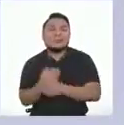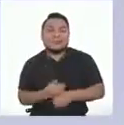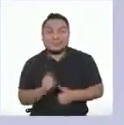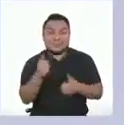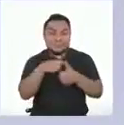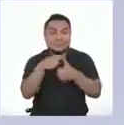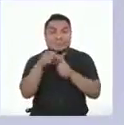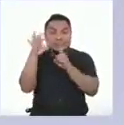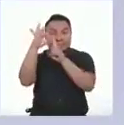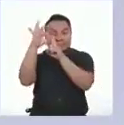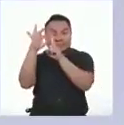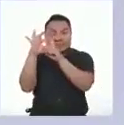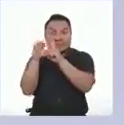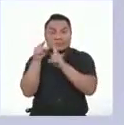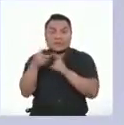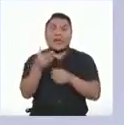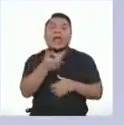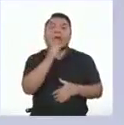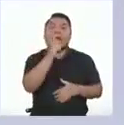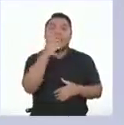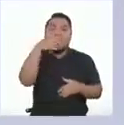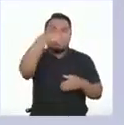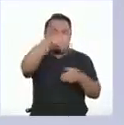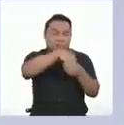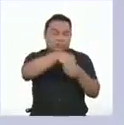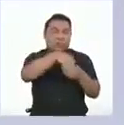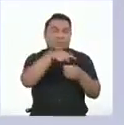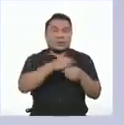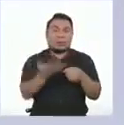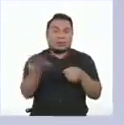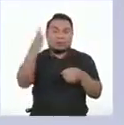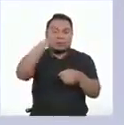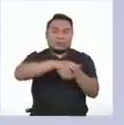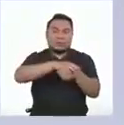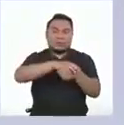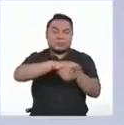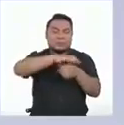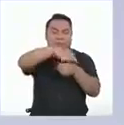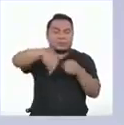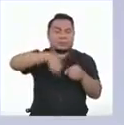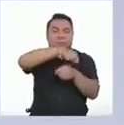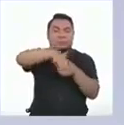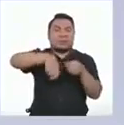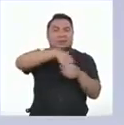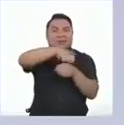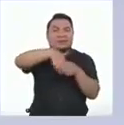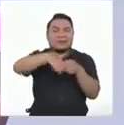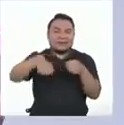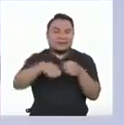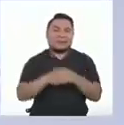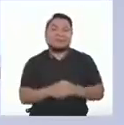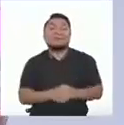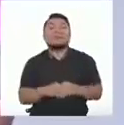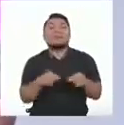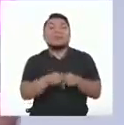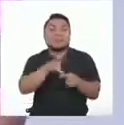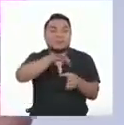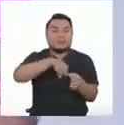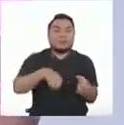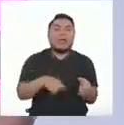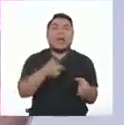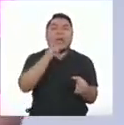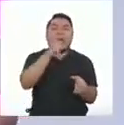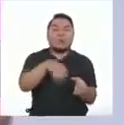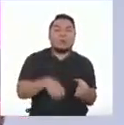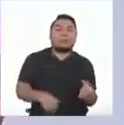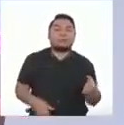tus lentejas remojadas en un frasco, luego tápalas con una gasa, tela o pantimedia. Voltea el